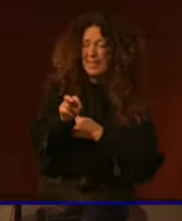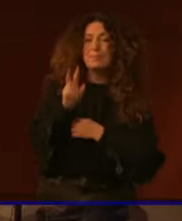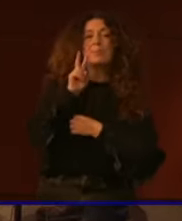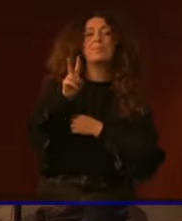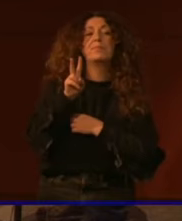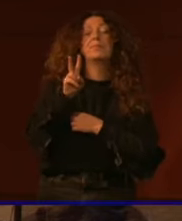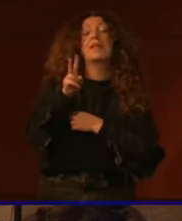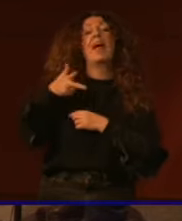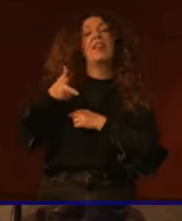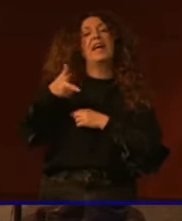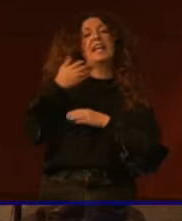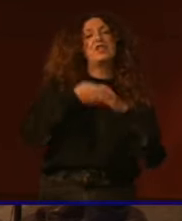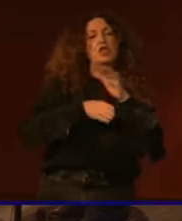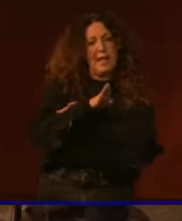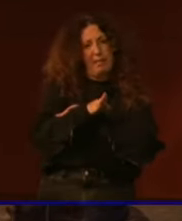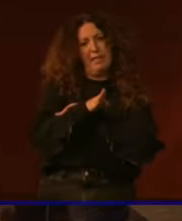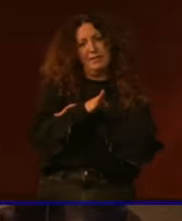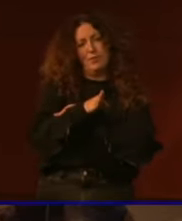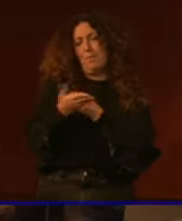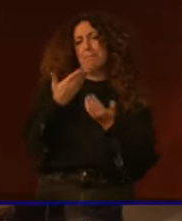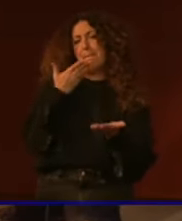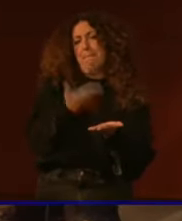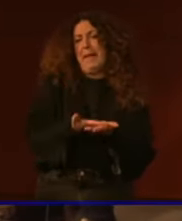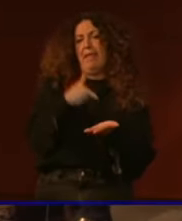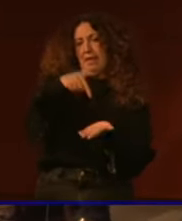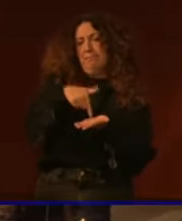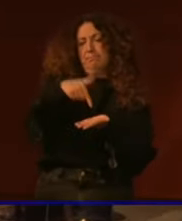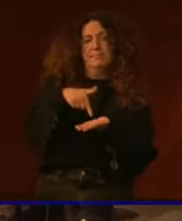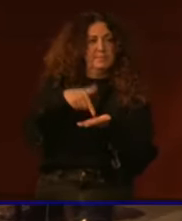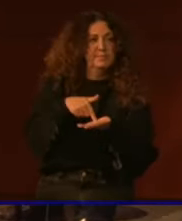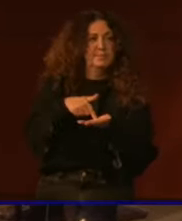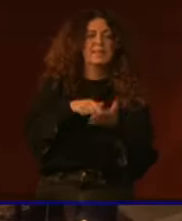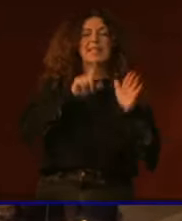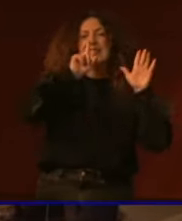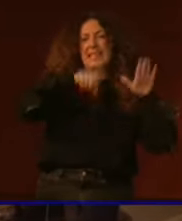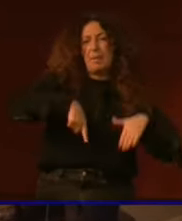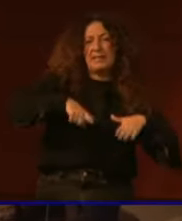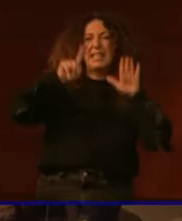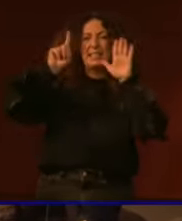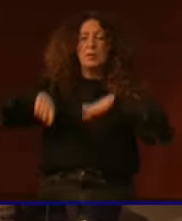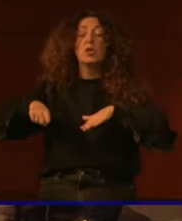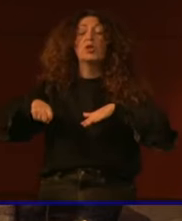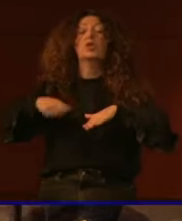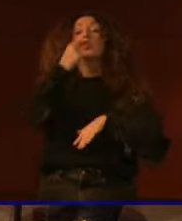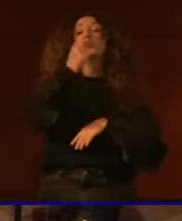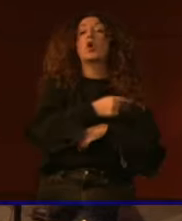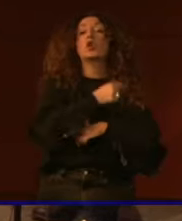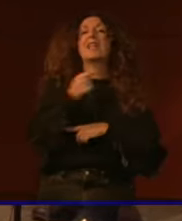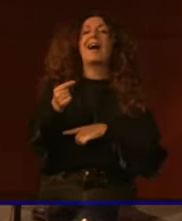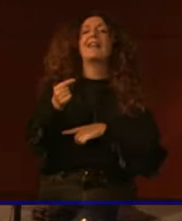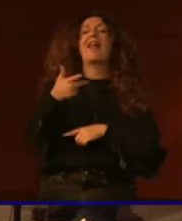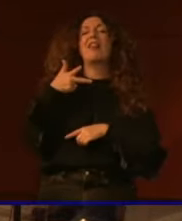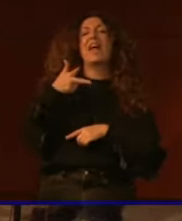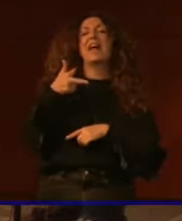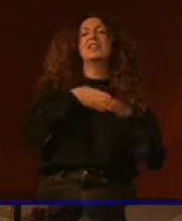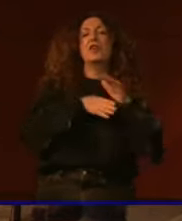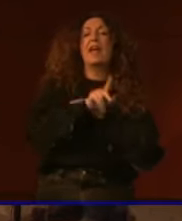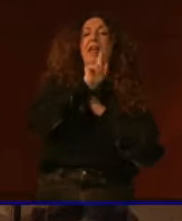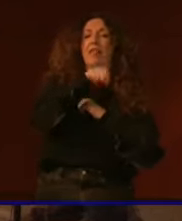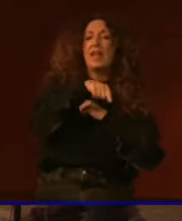acceso formalmente pedidos, que sabéis que son semestralmente, en total 133 y se han